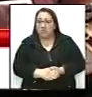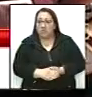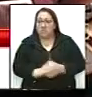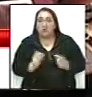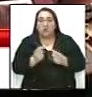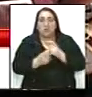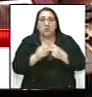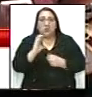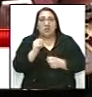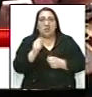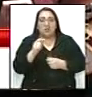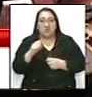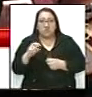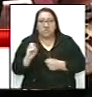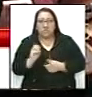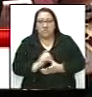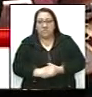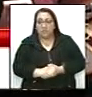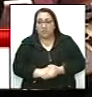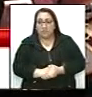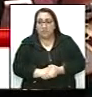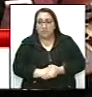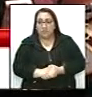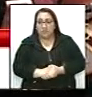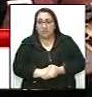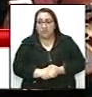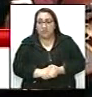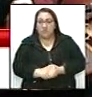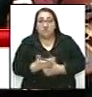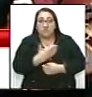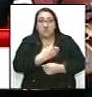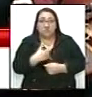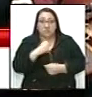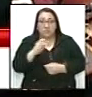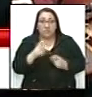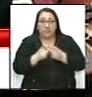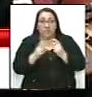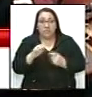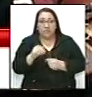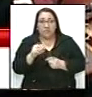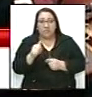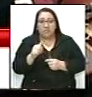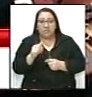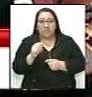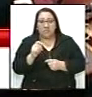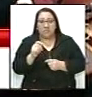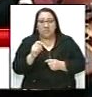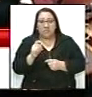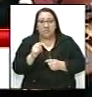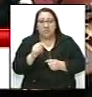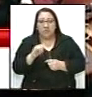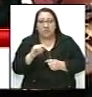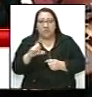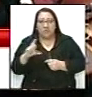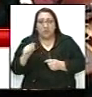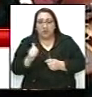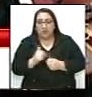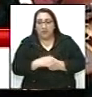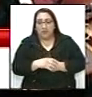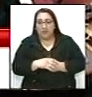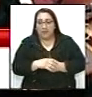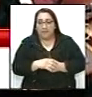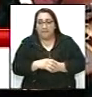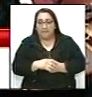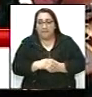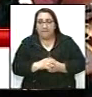Congresista Miguel Castro. Gracias, presidente. Presidenta, lo que manifiesta el congresista Mario Mantilla, en realidad